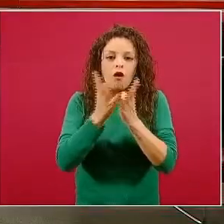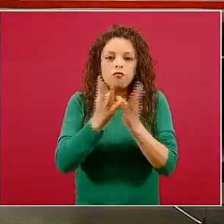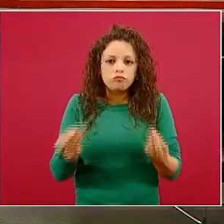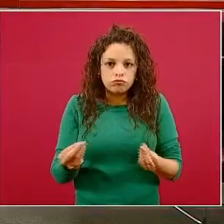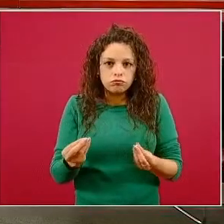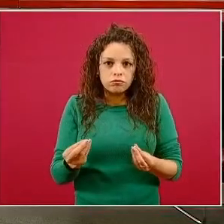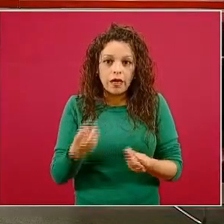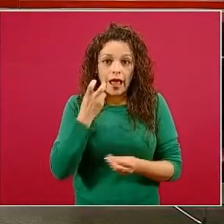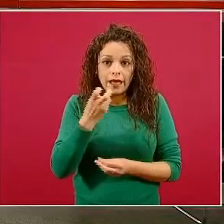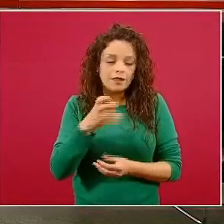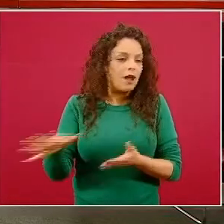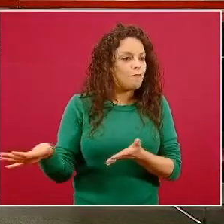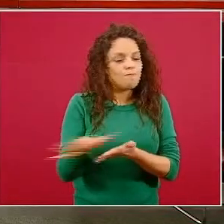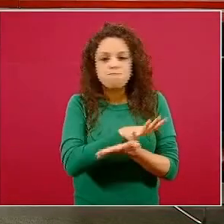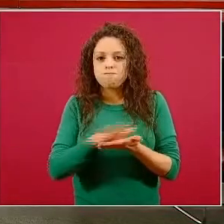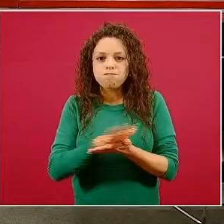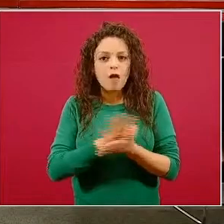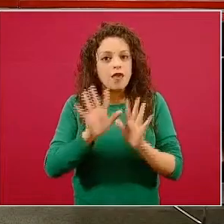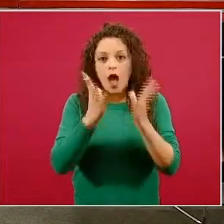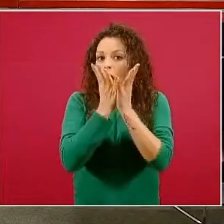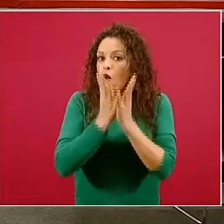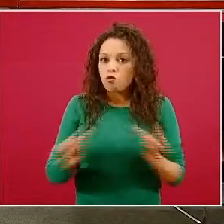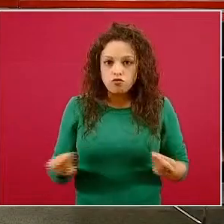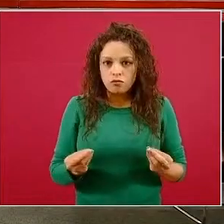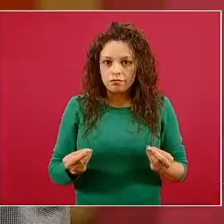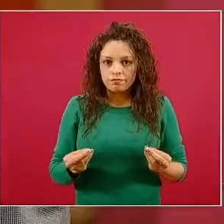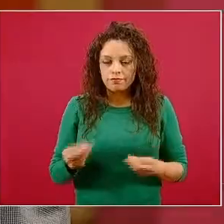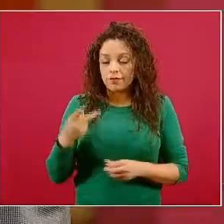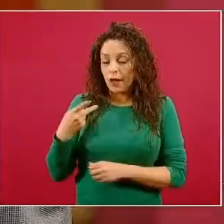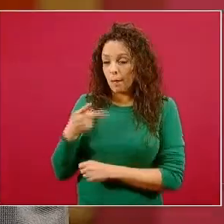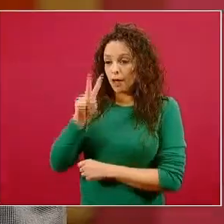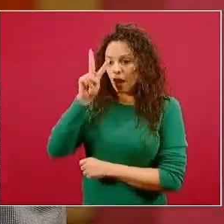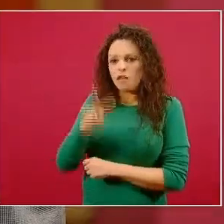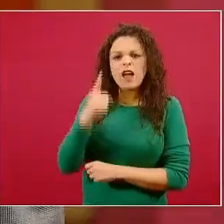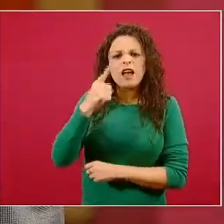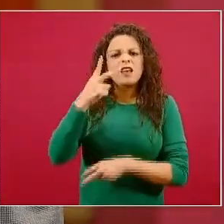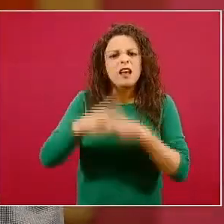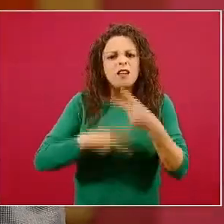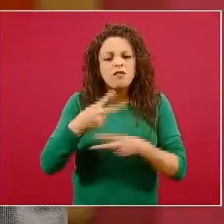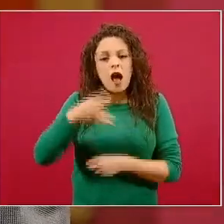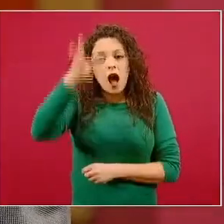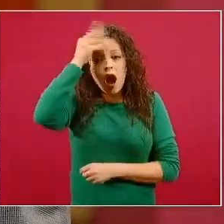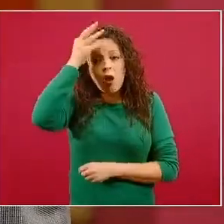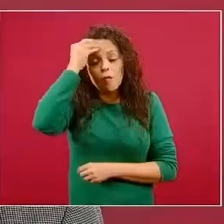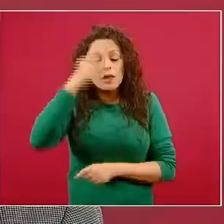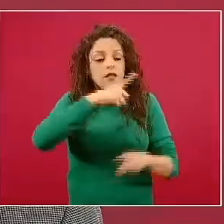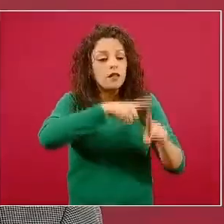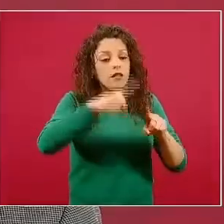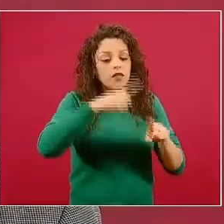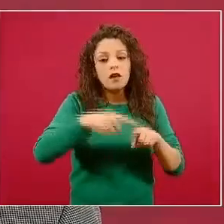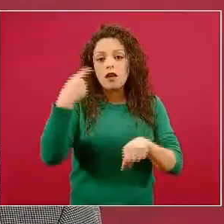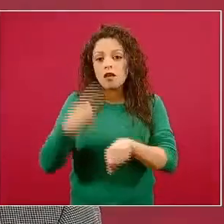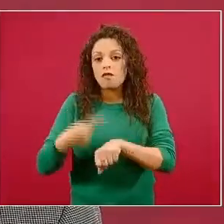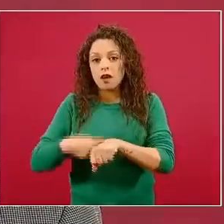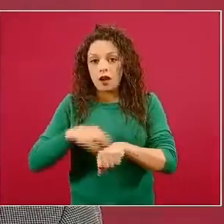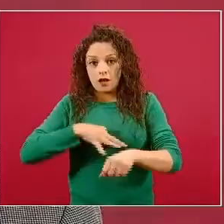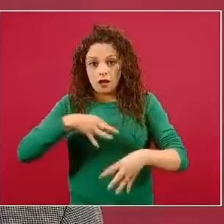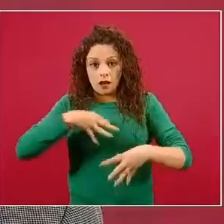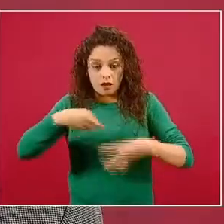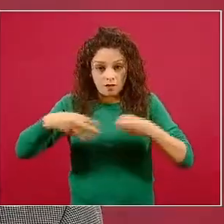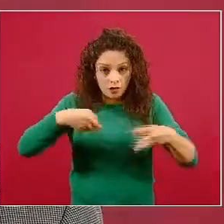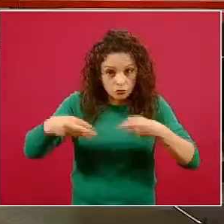problema que desaparece. Pero las lecciones que podemos aprender de múltiples enfermedades infecciosas de interés